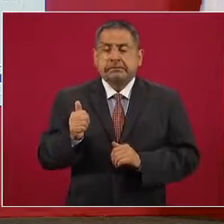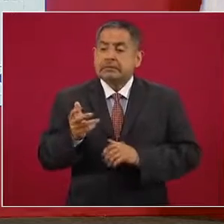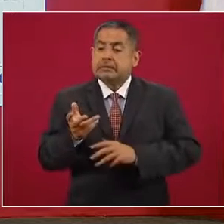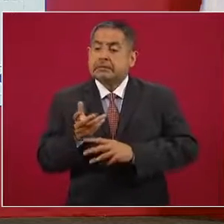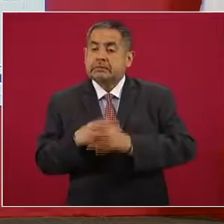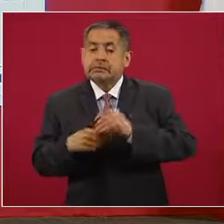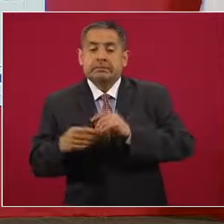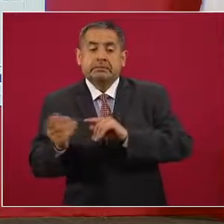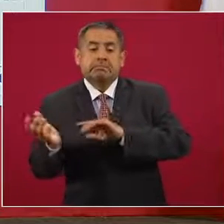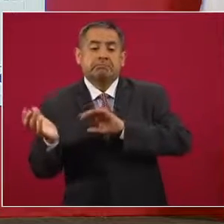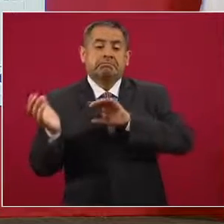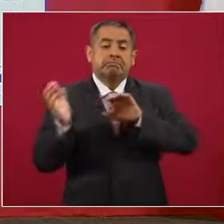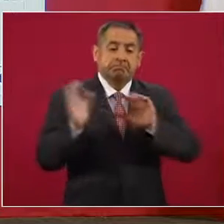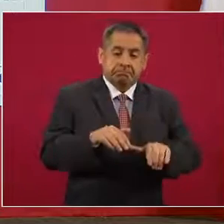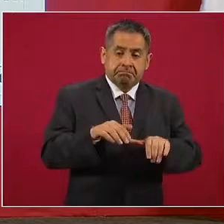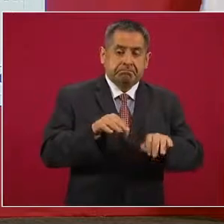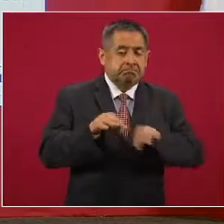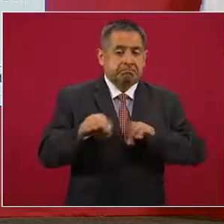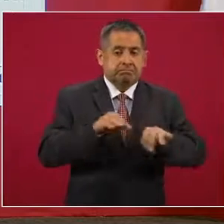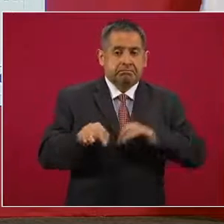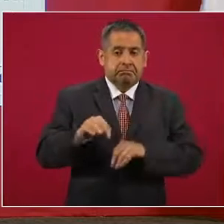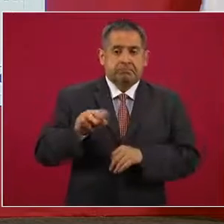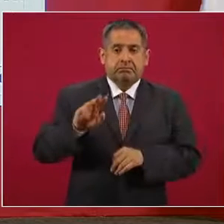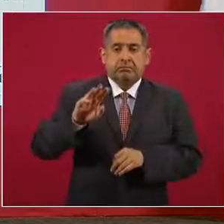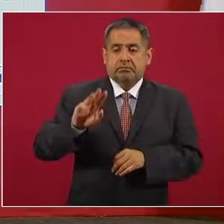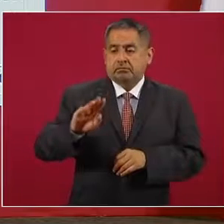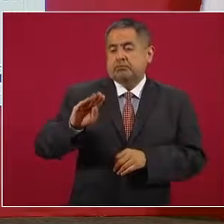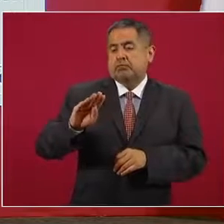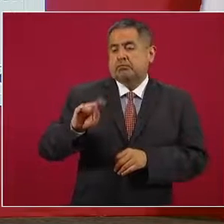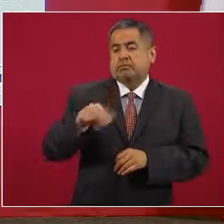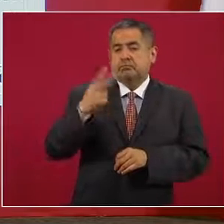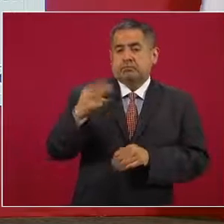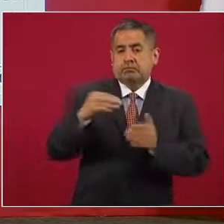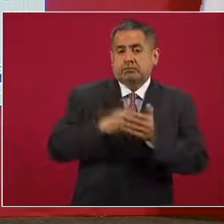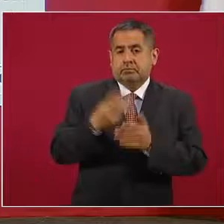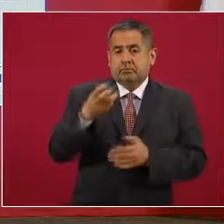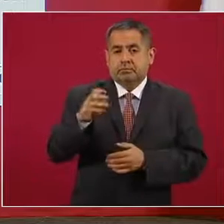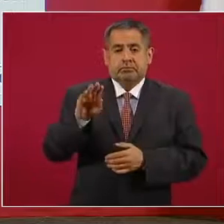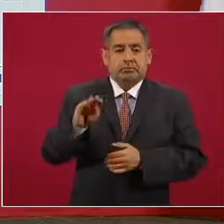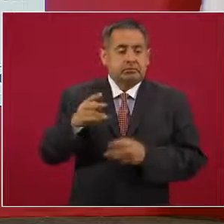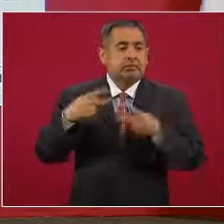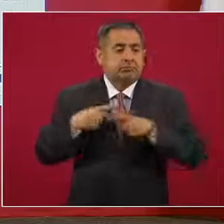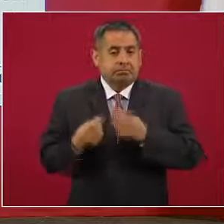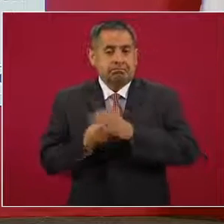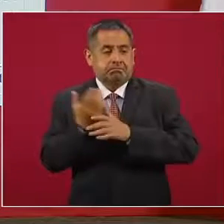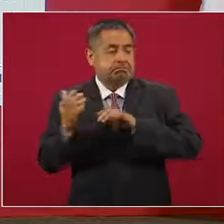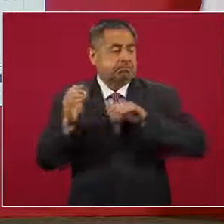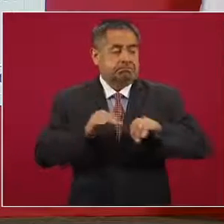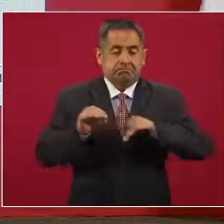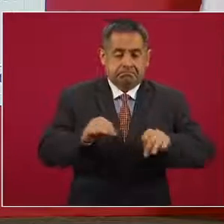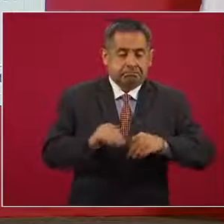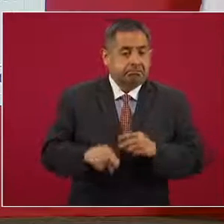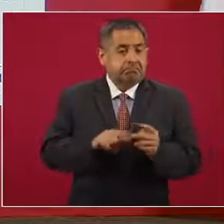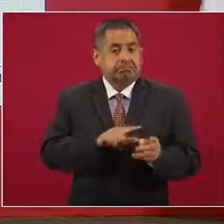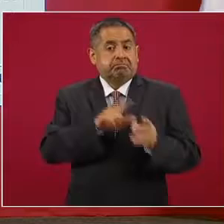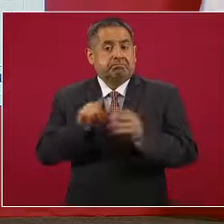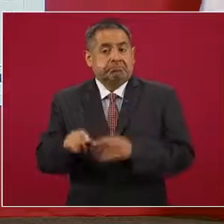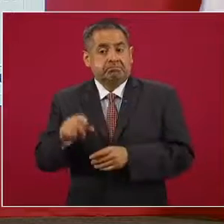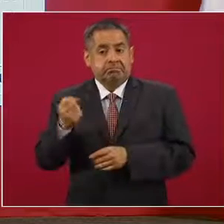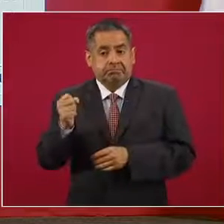recuperamos 92.390. En septiembre,